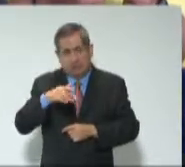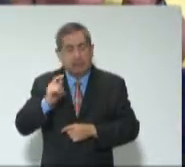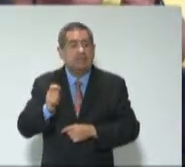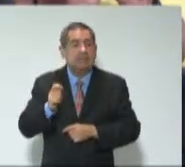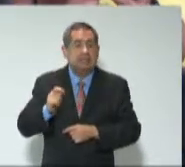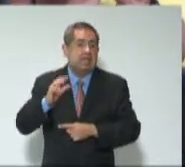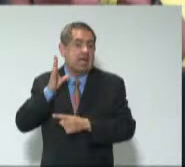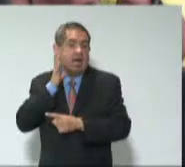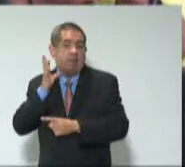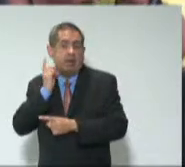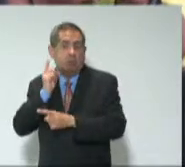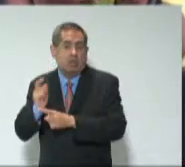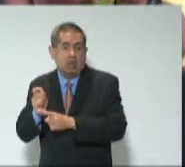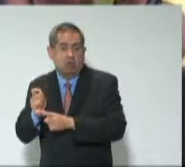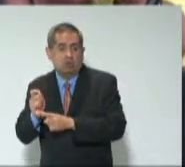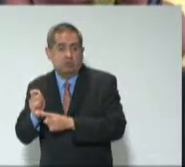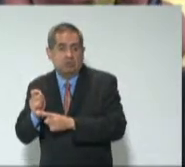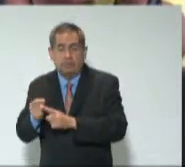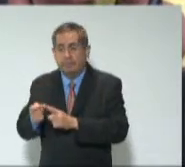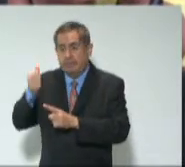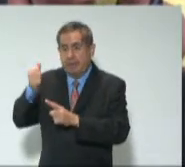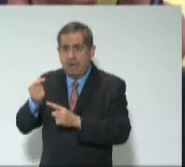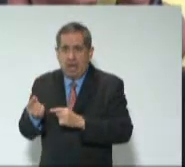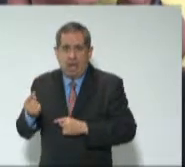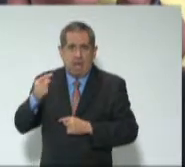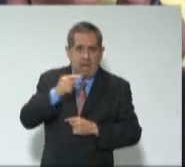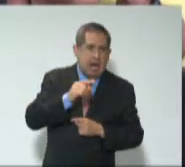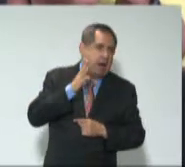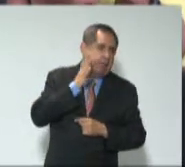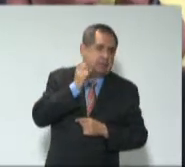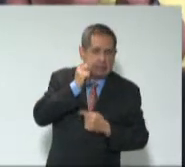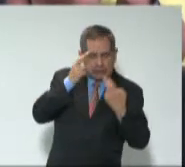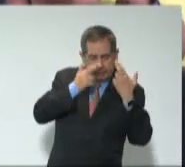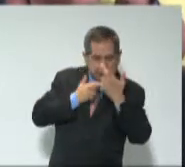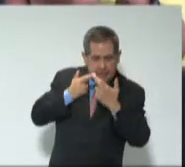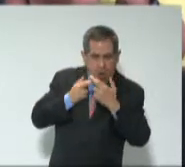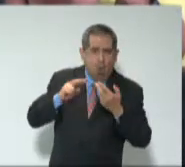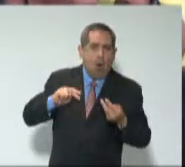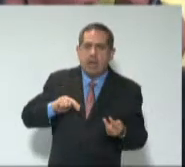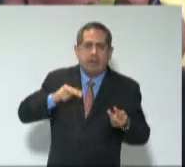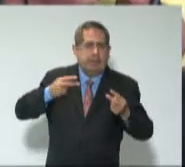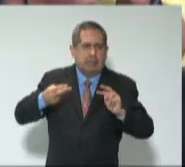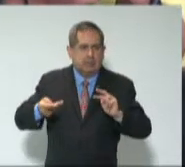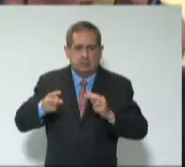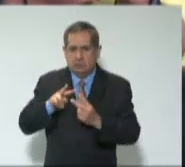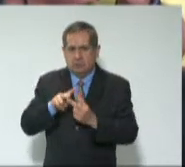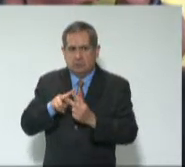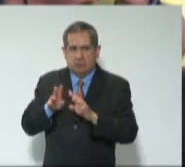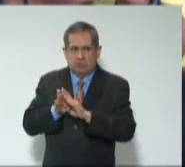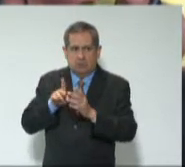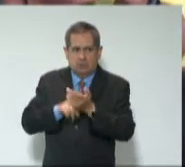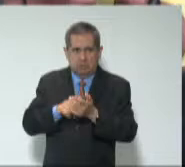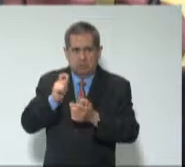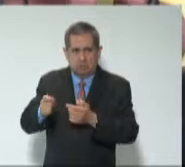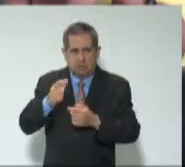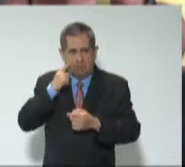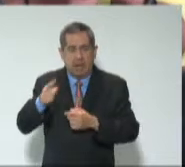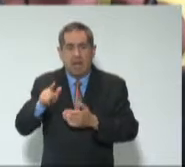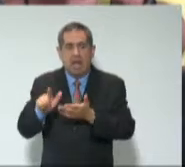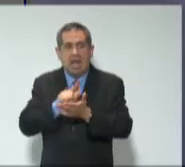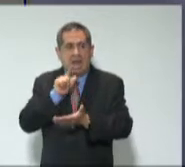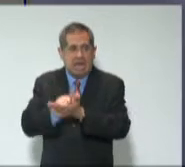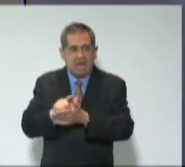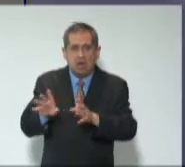una cámara es la cámara de origen otra es la cámara revisora y para que una ley una